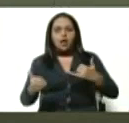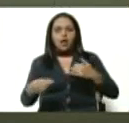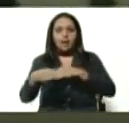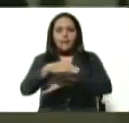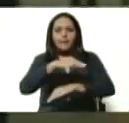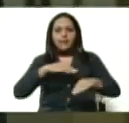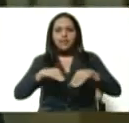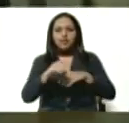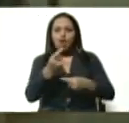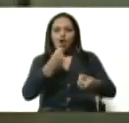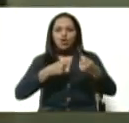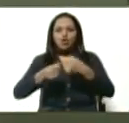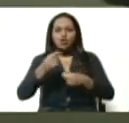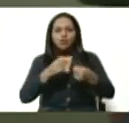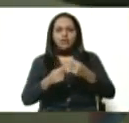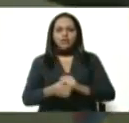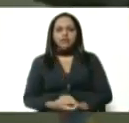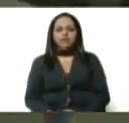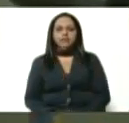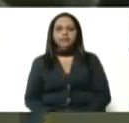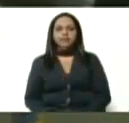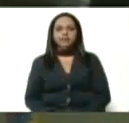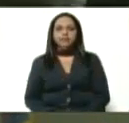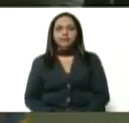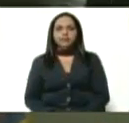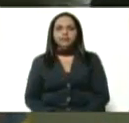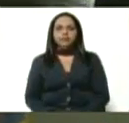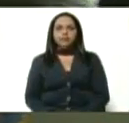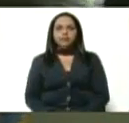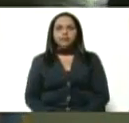de Economía y Finanzas.